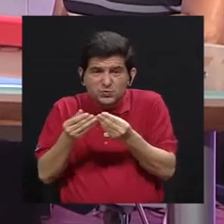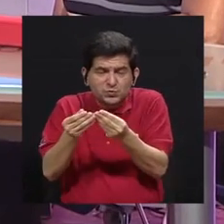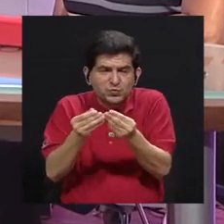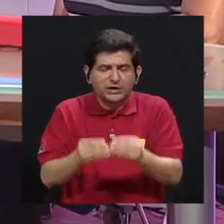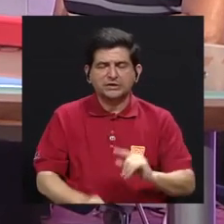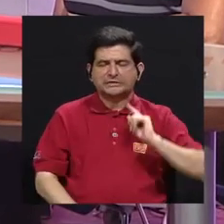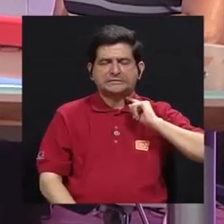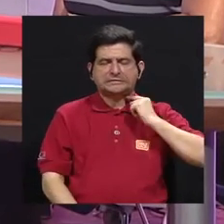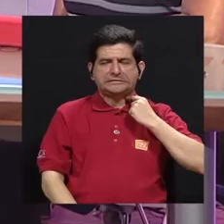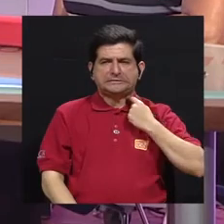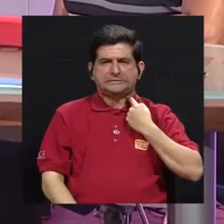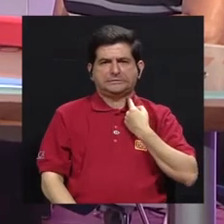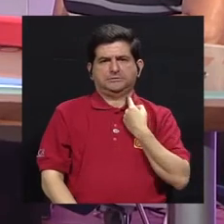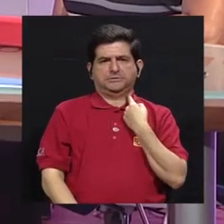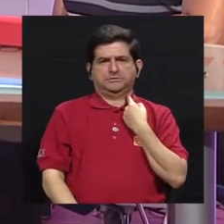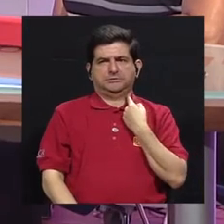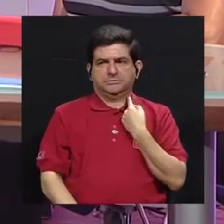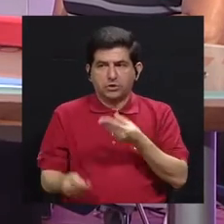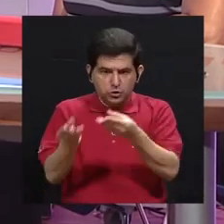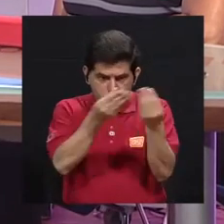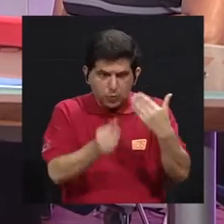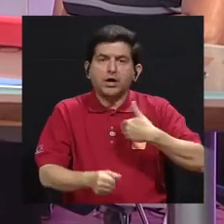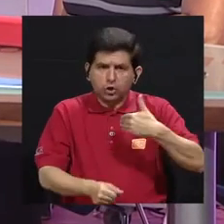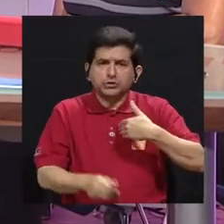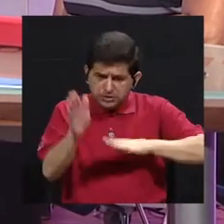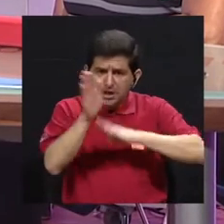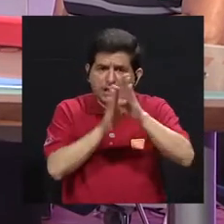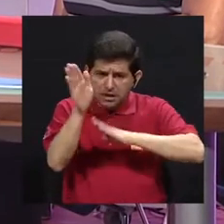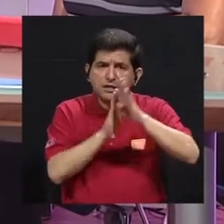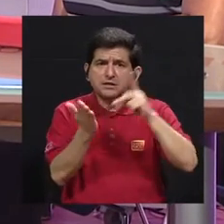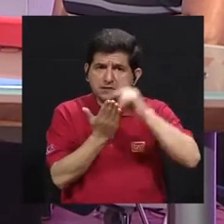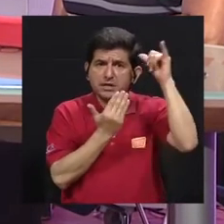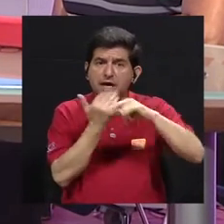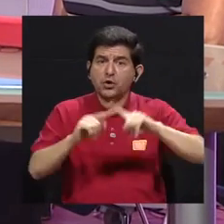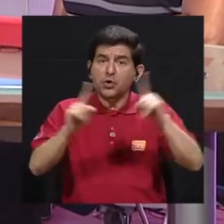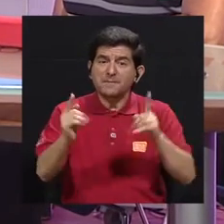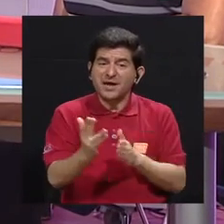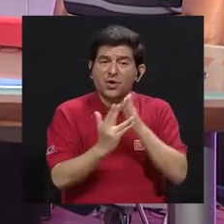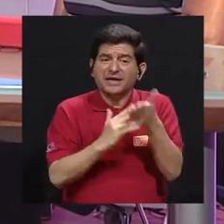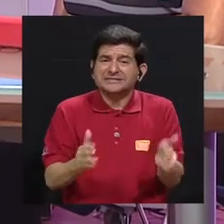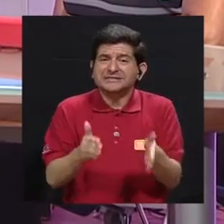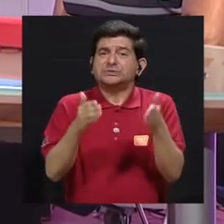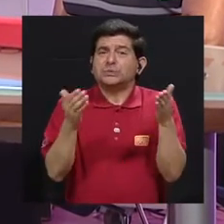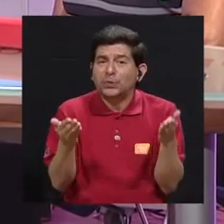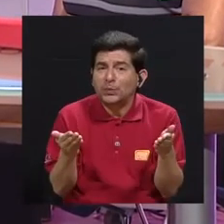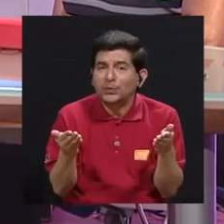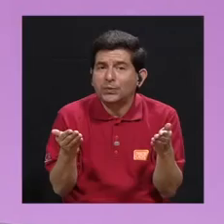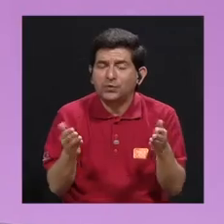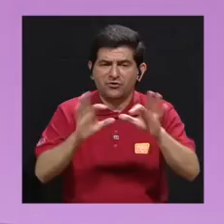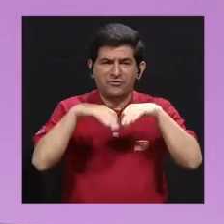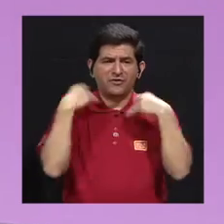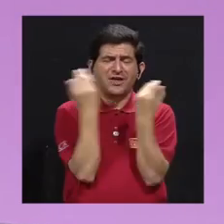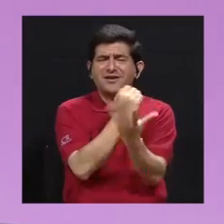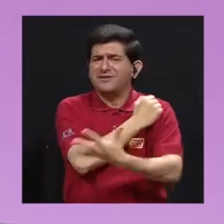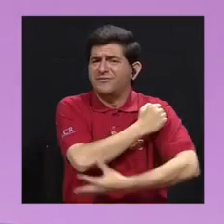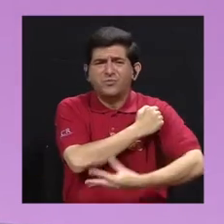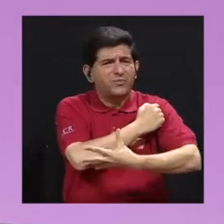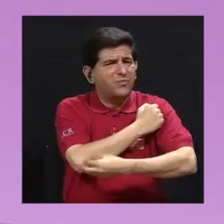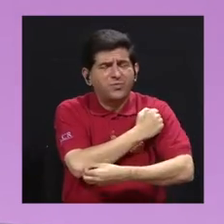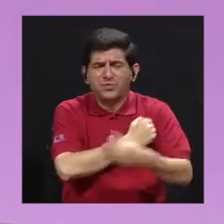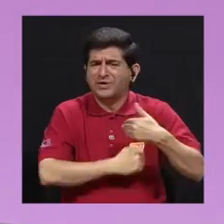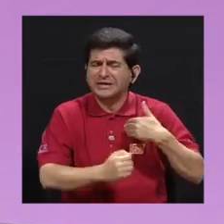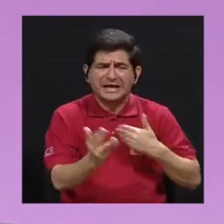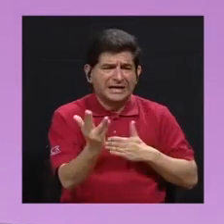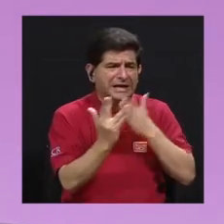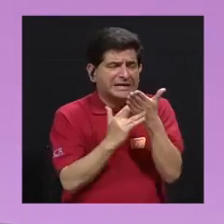es más caro entonces suelo hay para desarrollar proyectos el tema es el acceso y las familias más pobres son